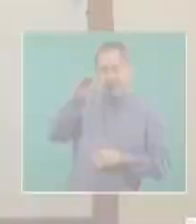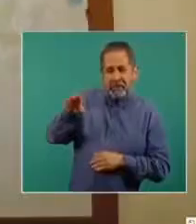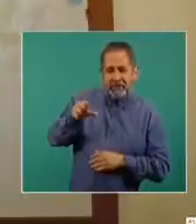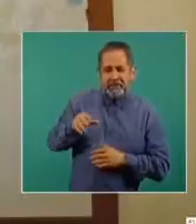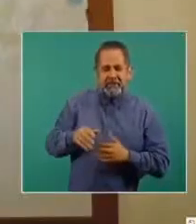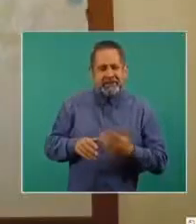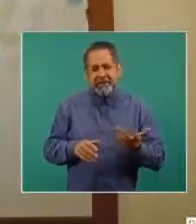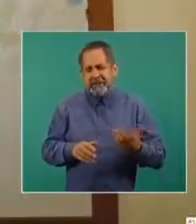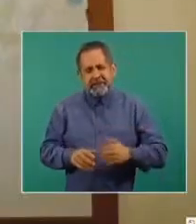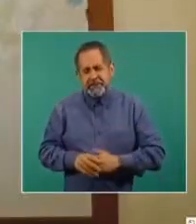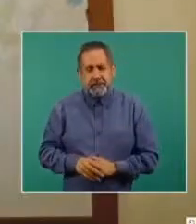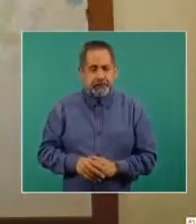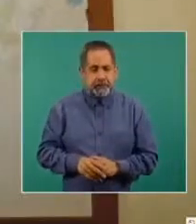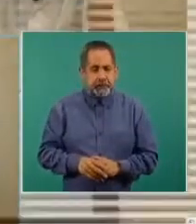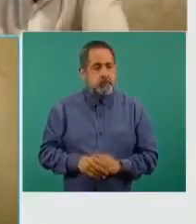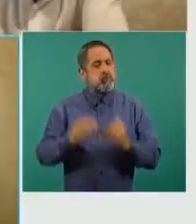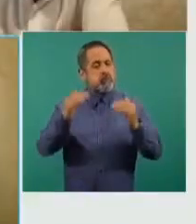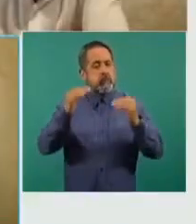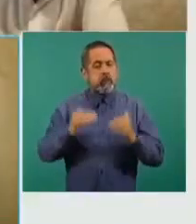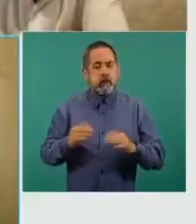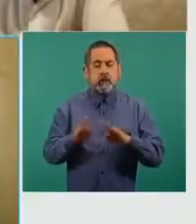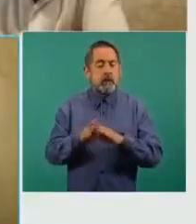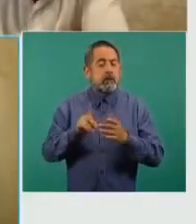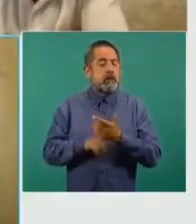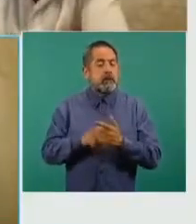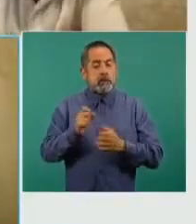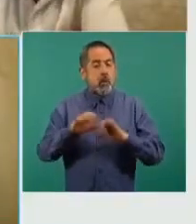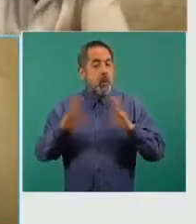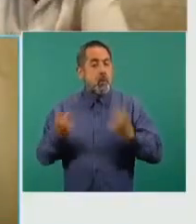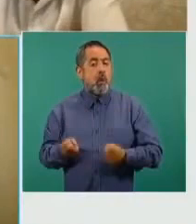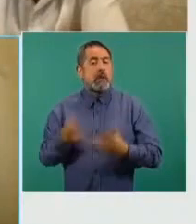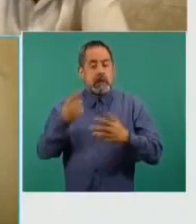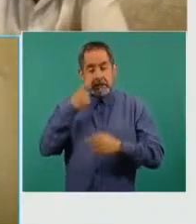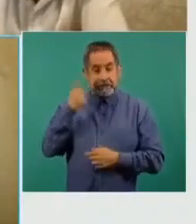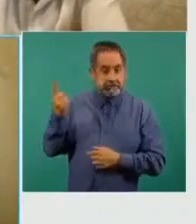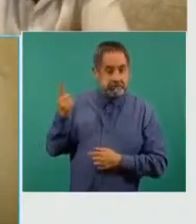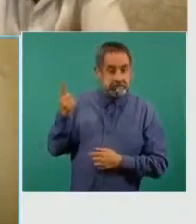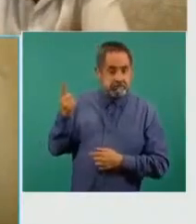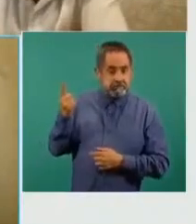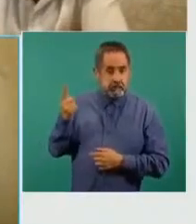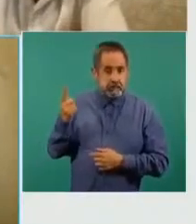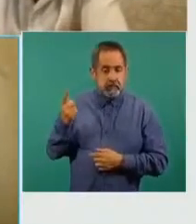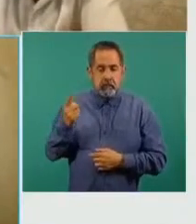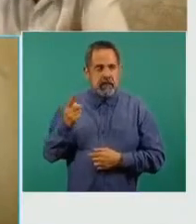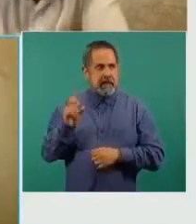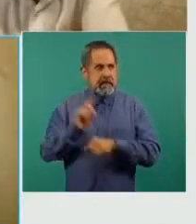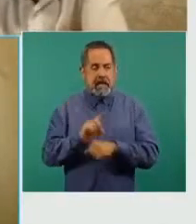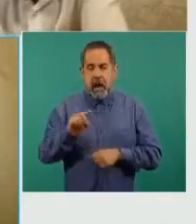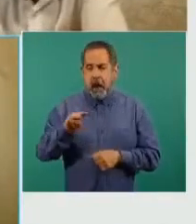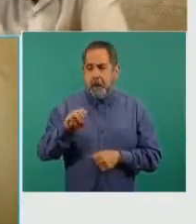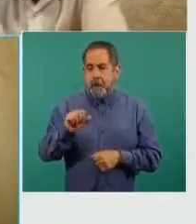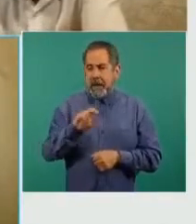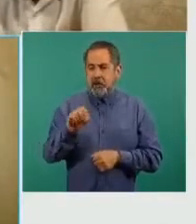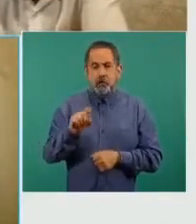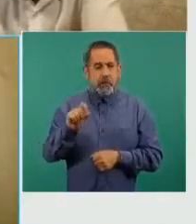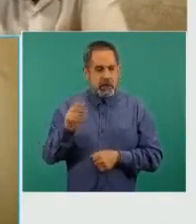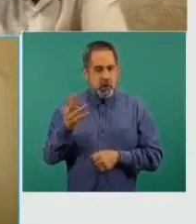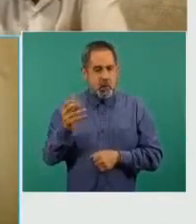derecho. En la siguiente diapositiva lo que vemos es el número acumulado hasta hoy, 24 de marzo.